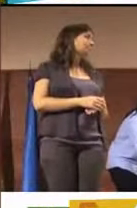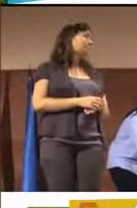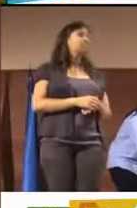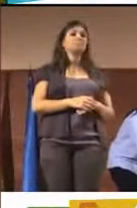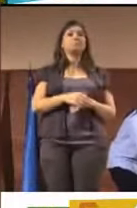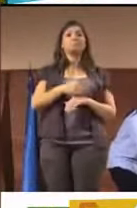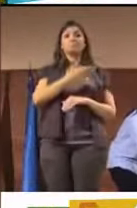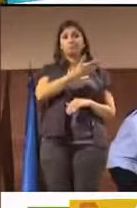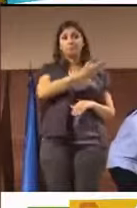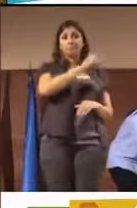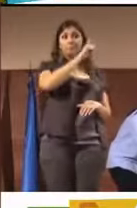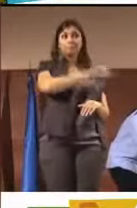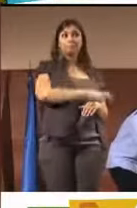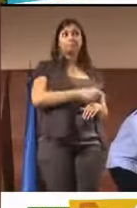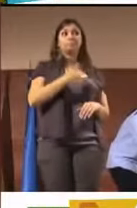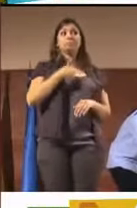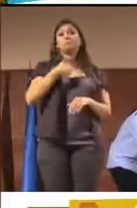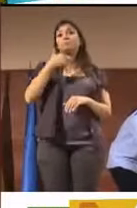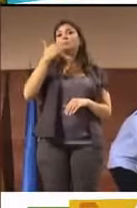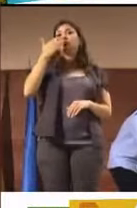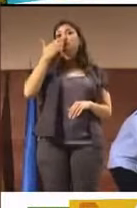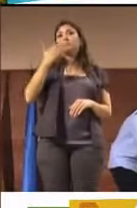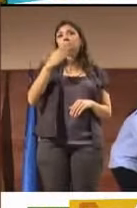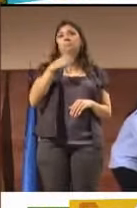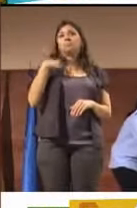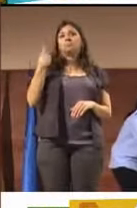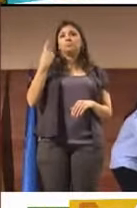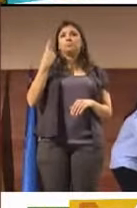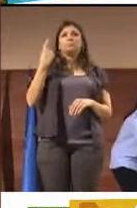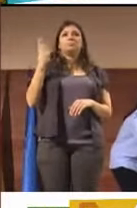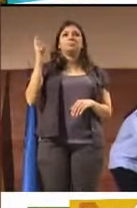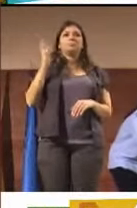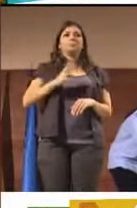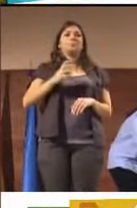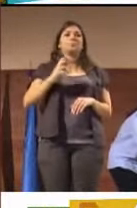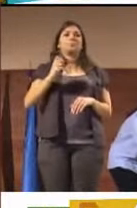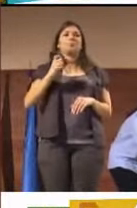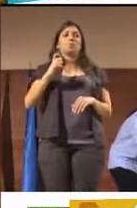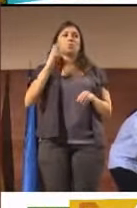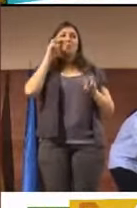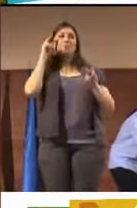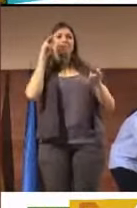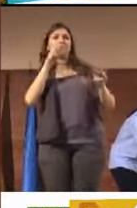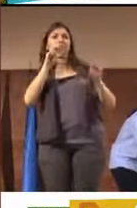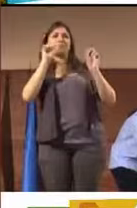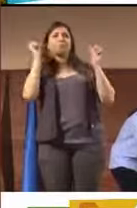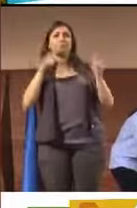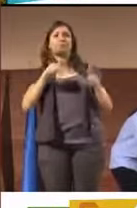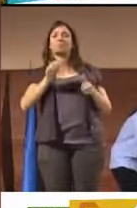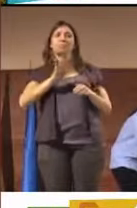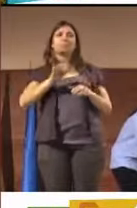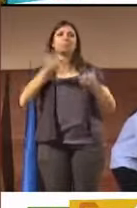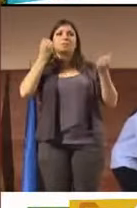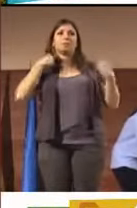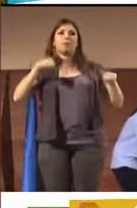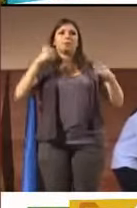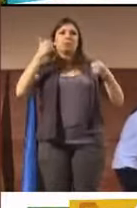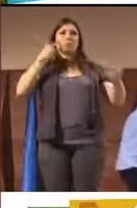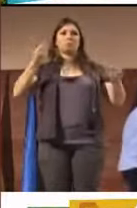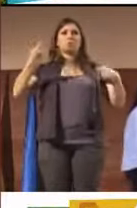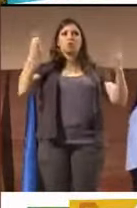Pues, bueno, pues francamente, pues nosotros venimos con una perspectiva desde un punto de vista más práctico, más